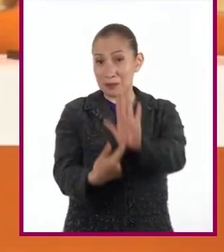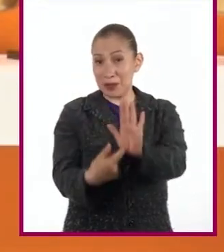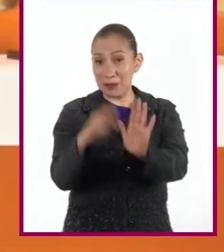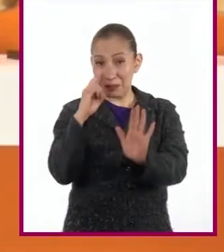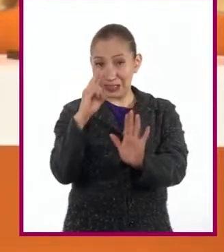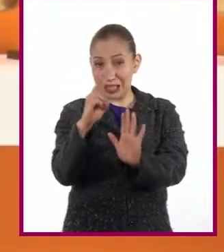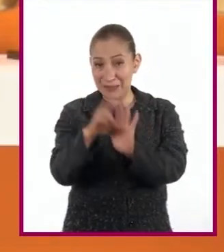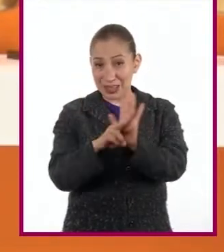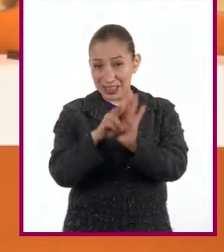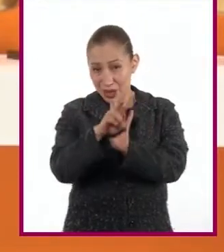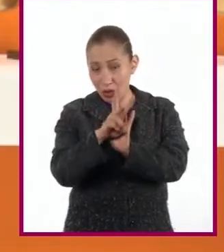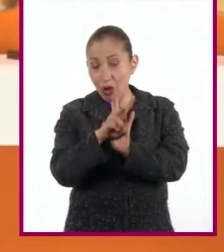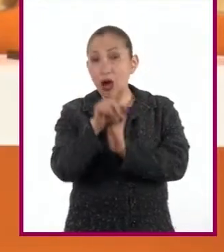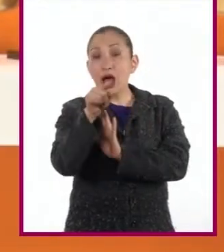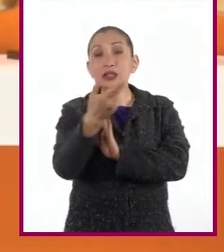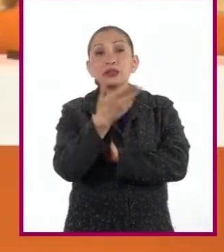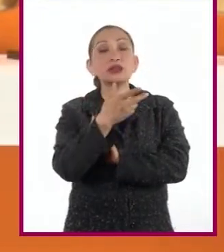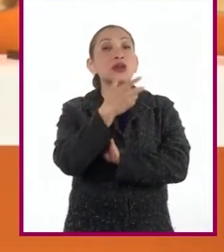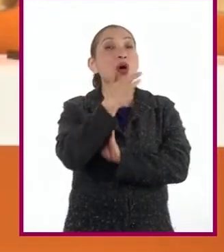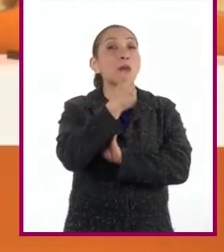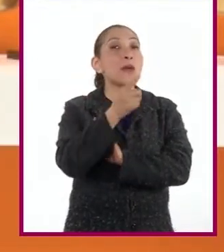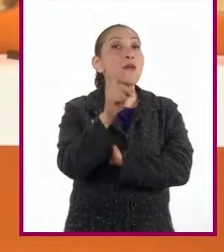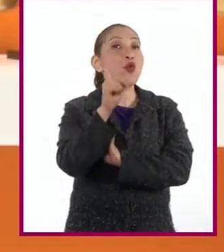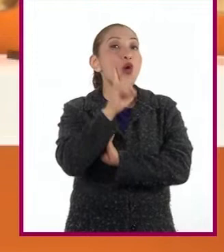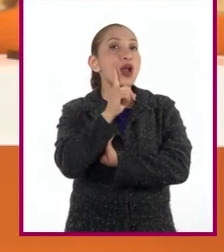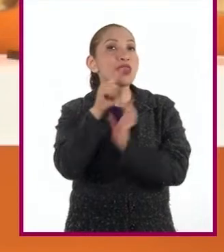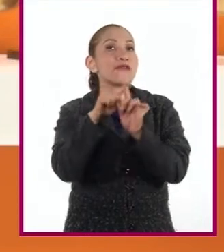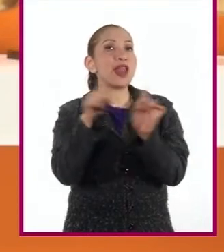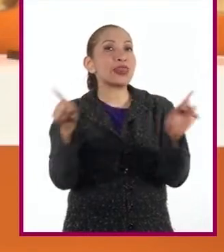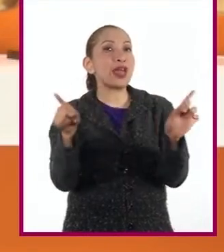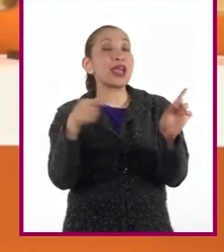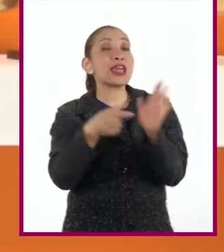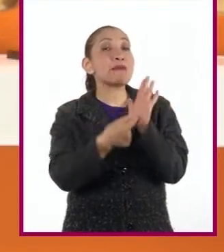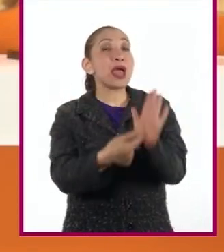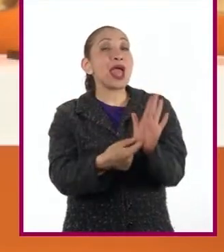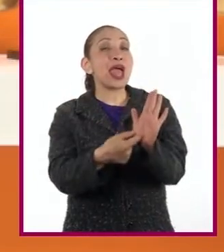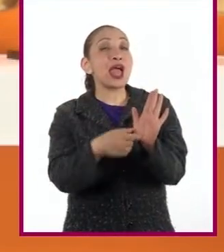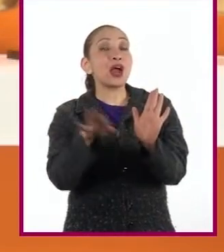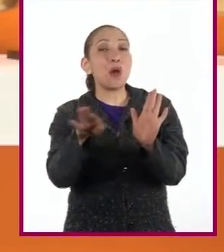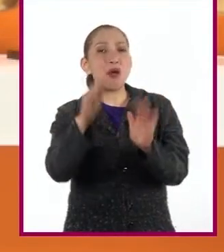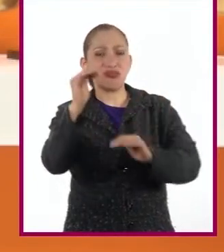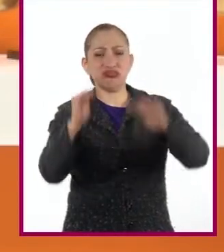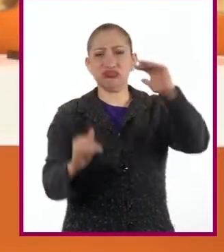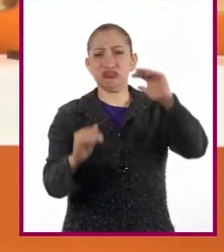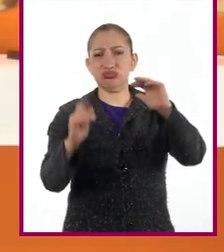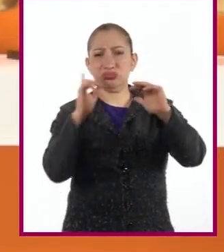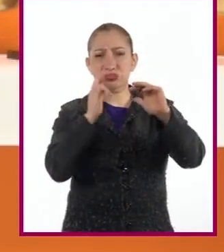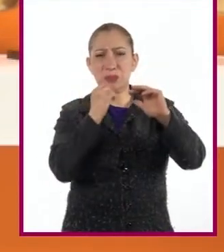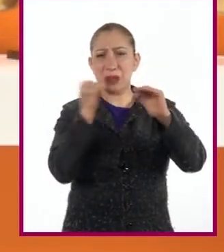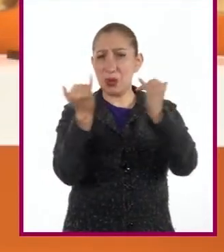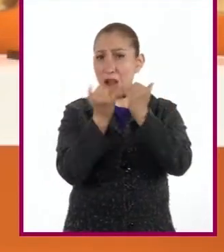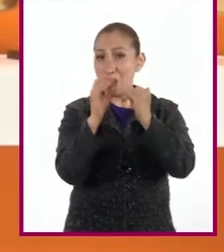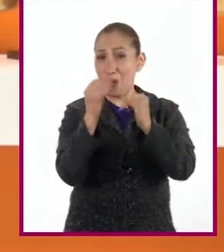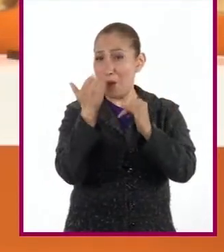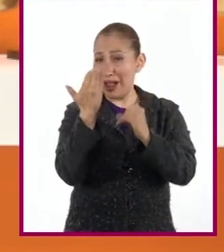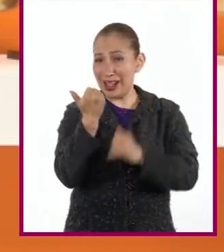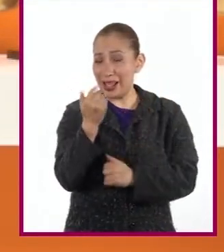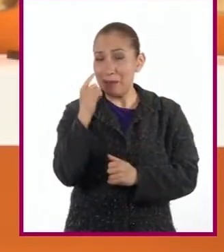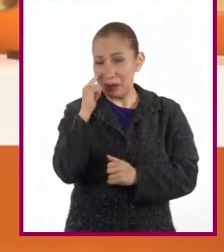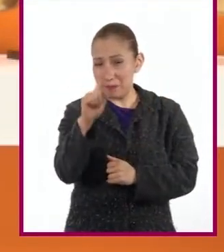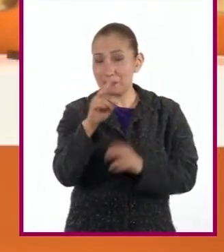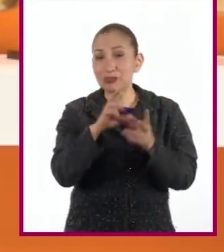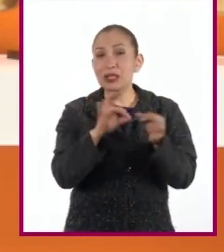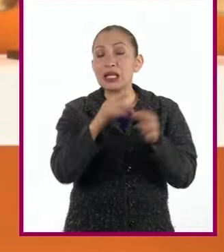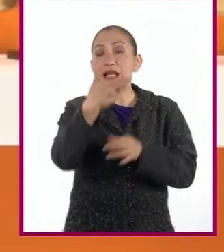imágenes tiene que ver con el género y, a su vez, reflejan situaciones de inequidad de género. Comencemos a explicar qué